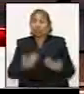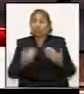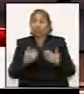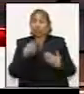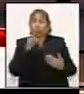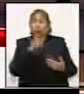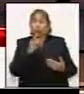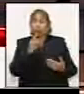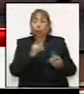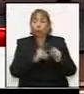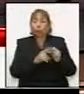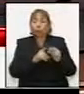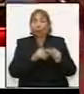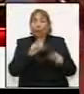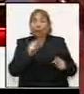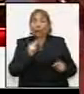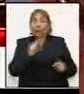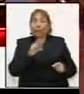el señor congresista Apaza.